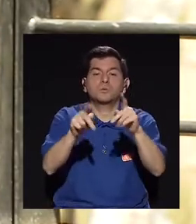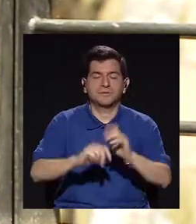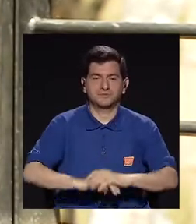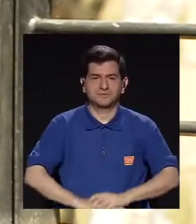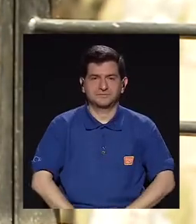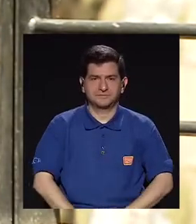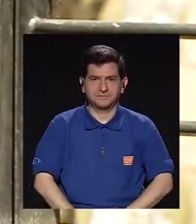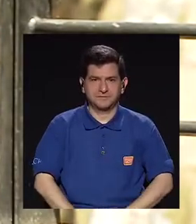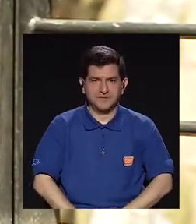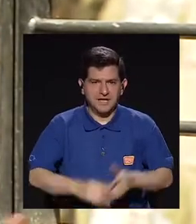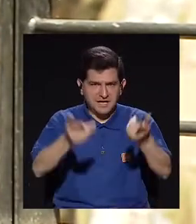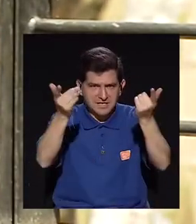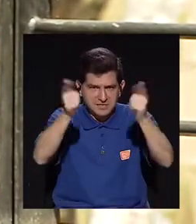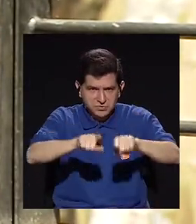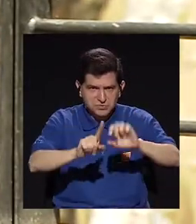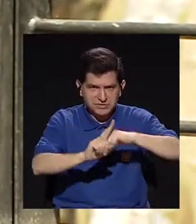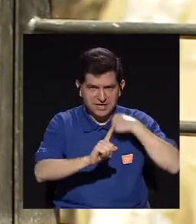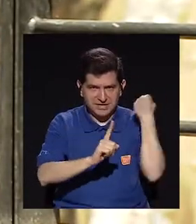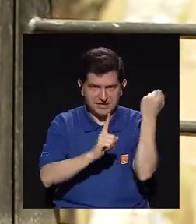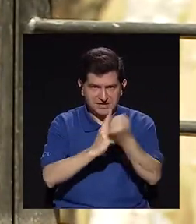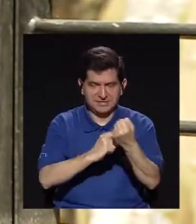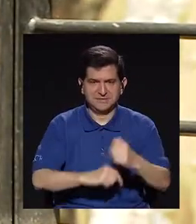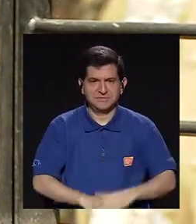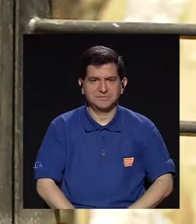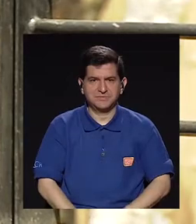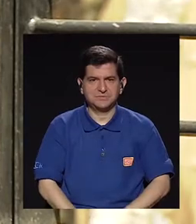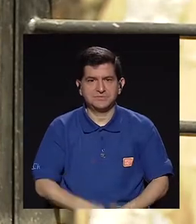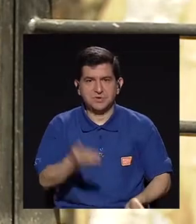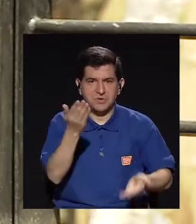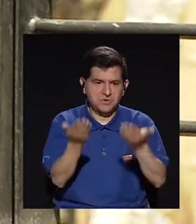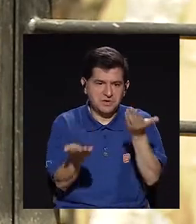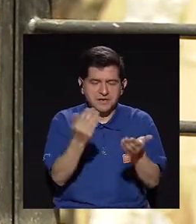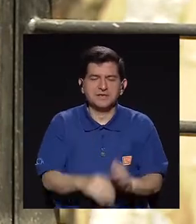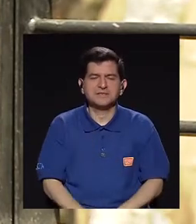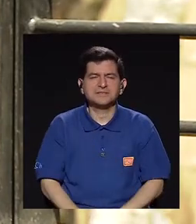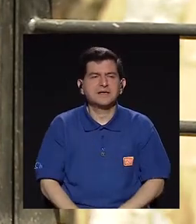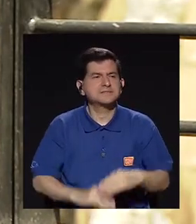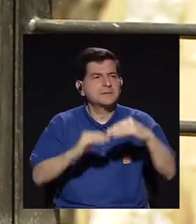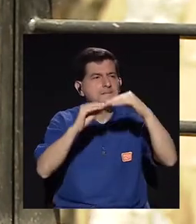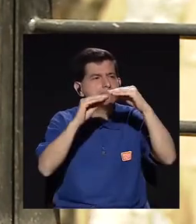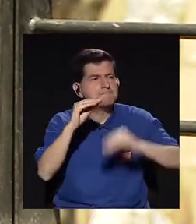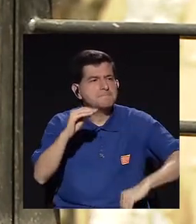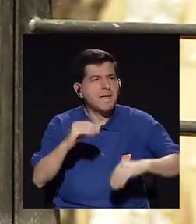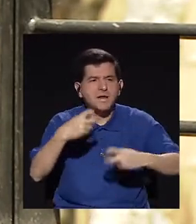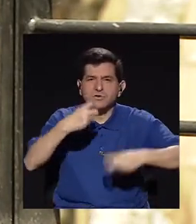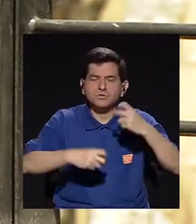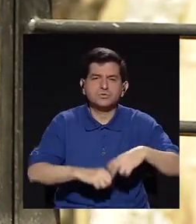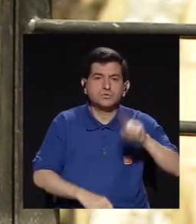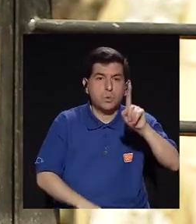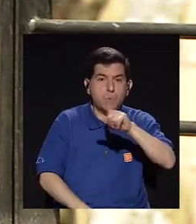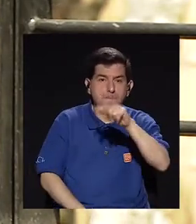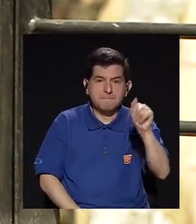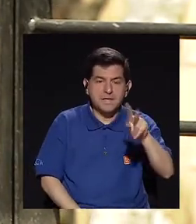posibilidades. Entonces, si nos pasa un caso como estos, que se pasó, a ver, en el caso menos grave, un mes, dos meses, no pasa